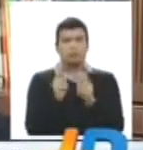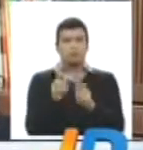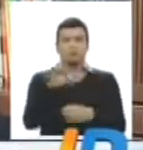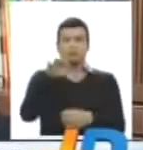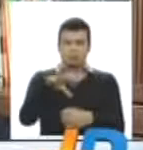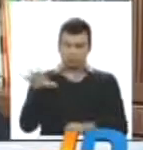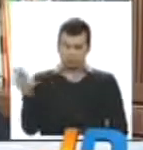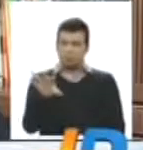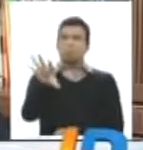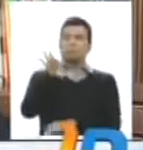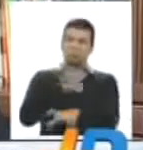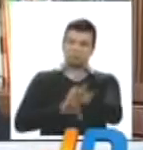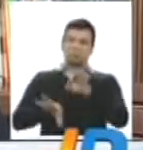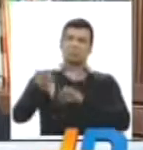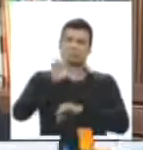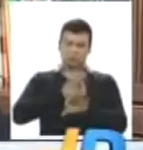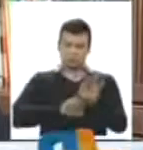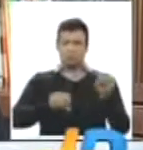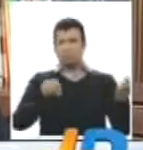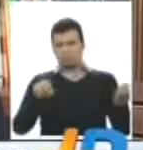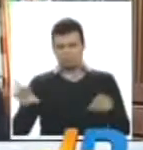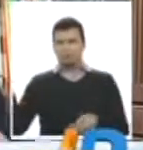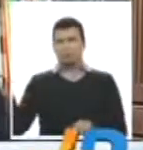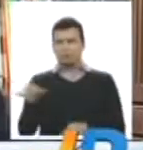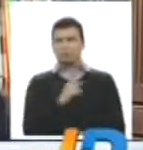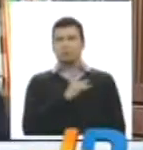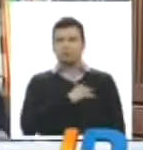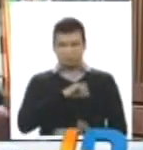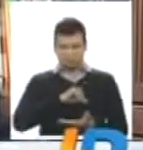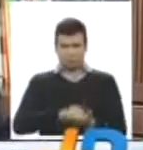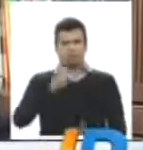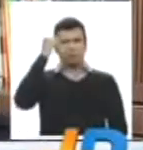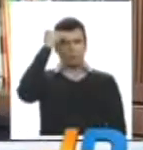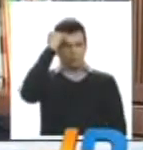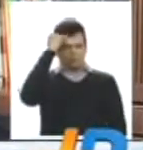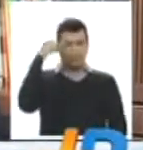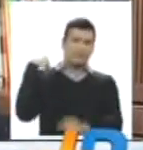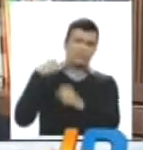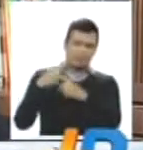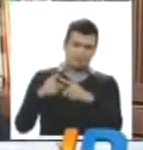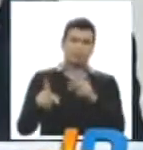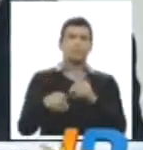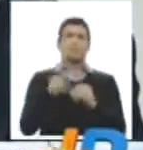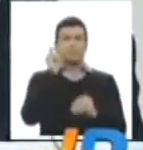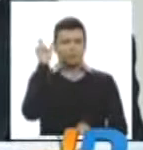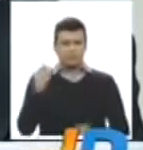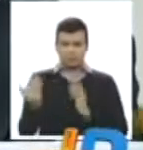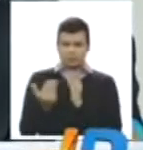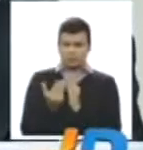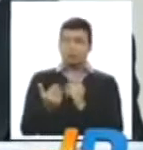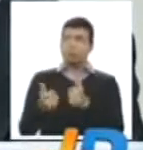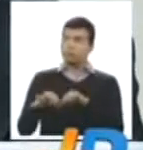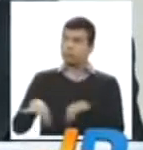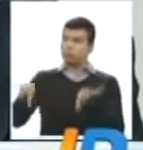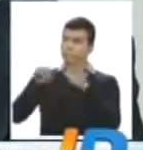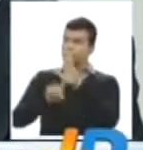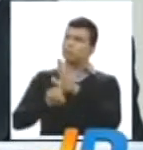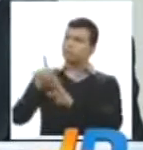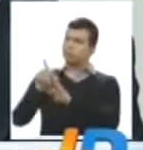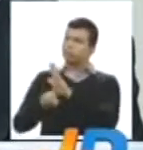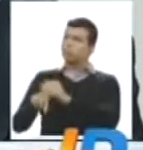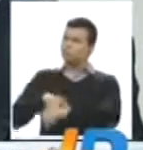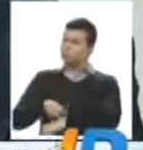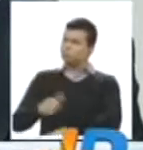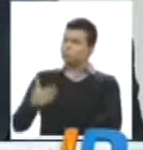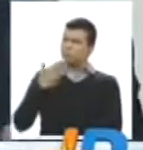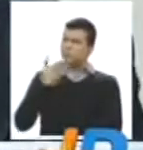elección popular o ante las bases de la universidad, bases profesorales, egresados y de estudiantes. Hay logros importantes en este tiempo